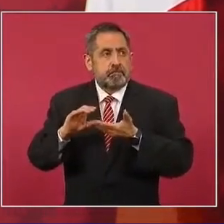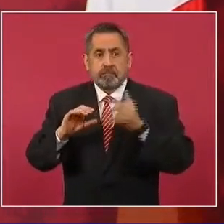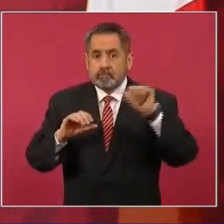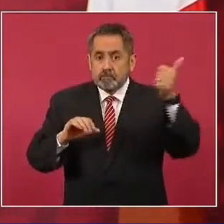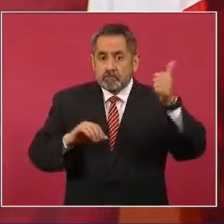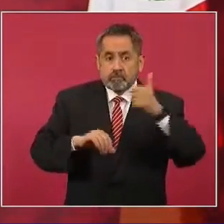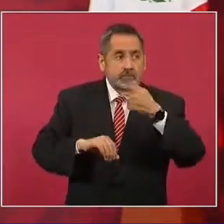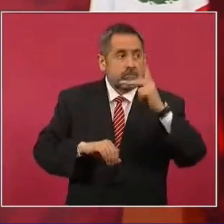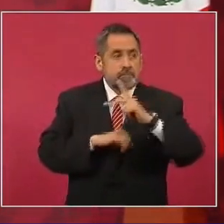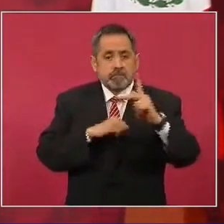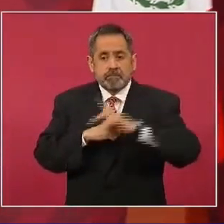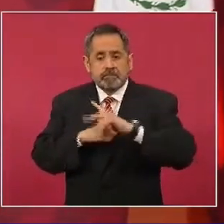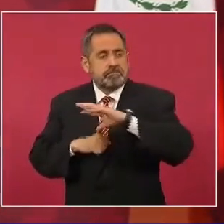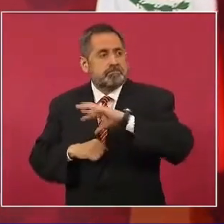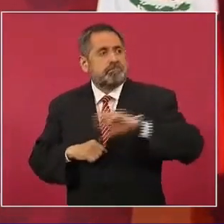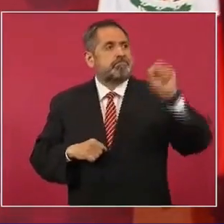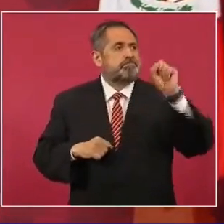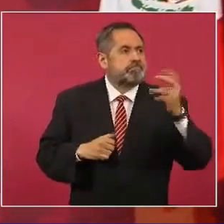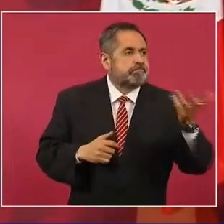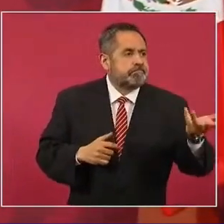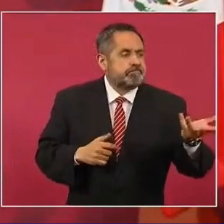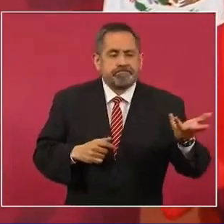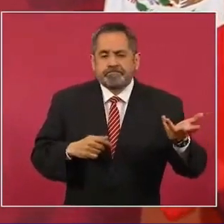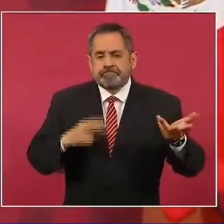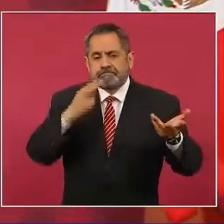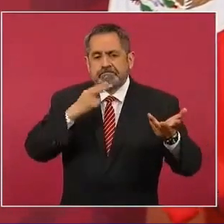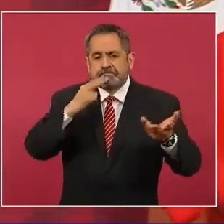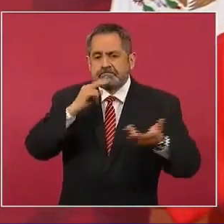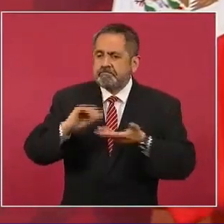van de México,